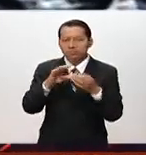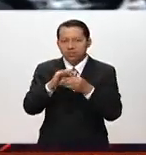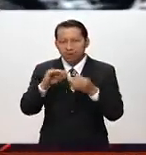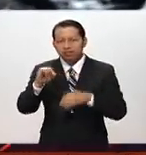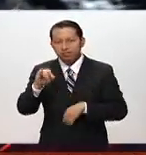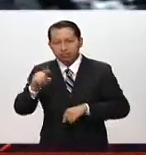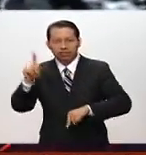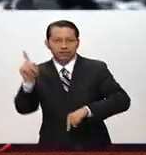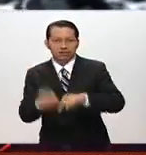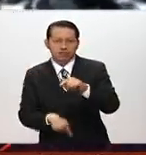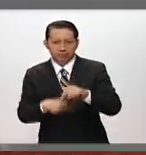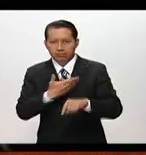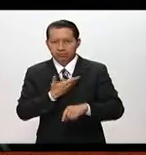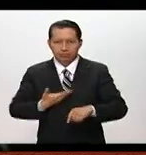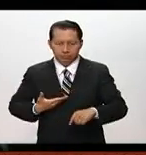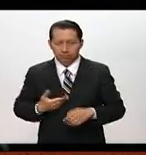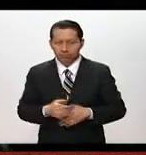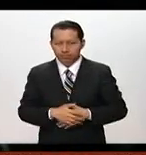Dilma.